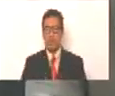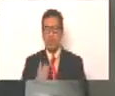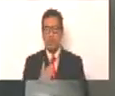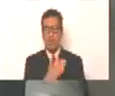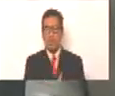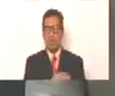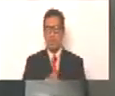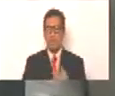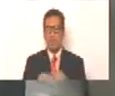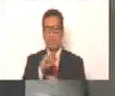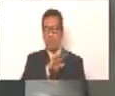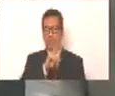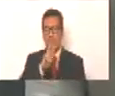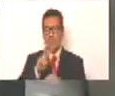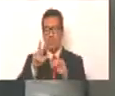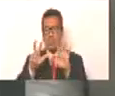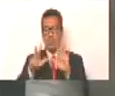528.